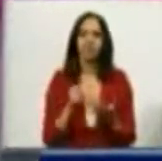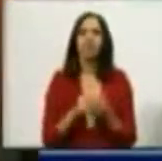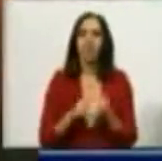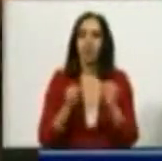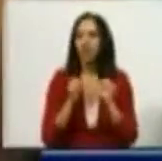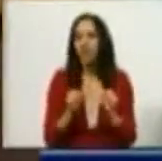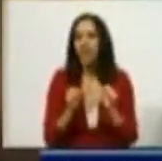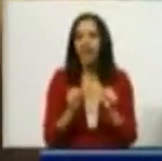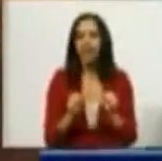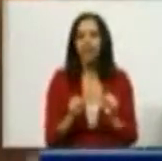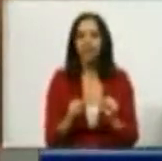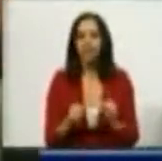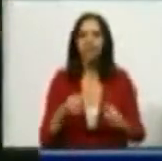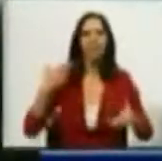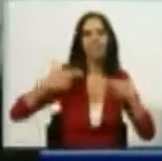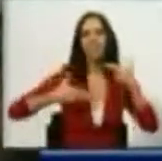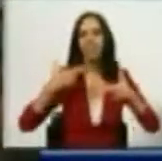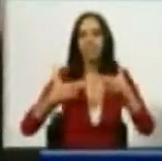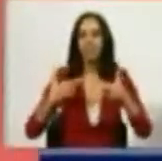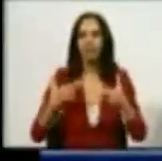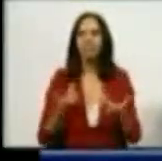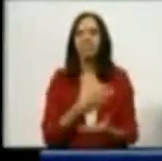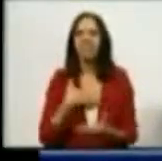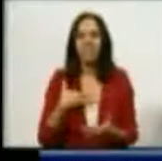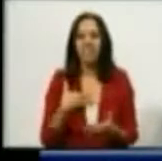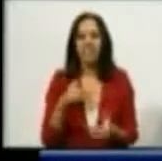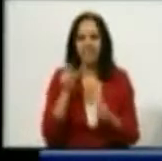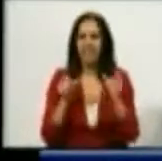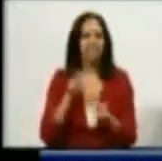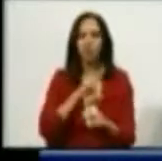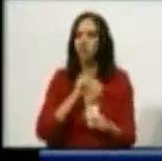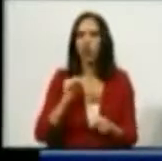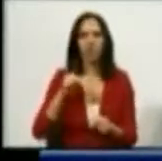los que andan de delincuentes les conviene que la gente no se consiente